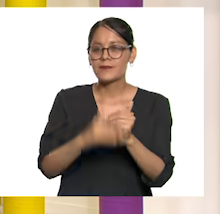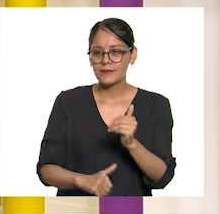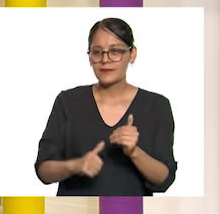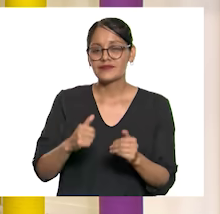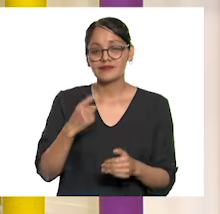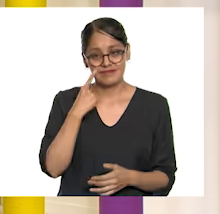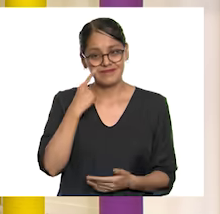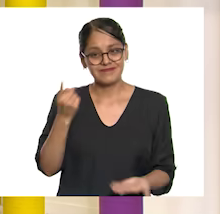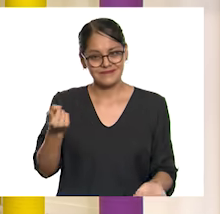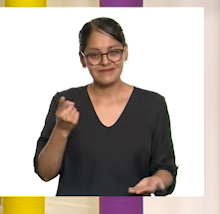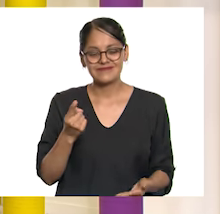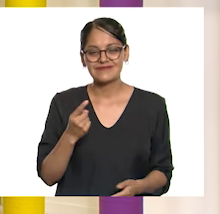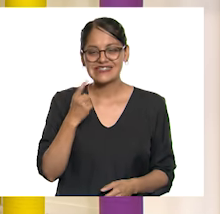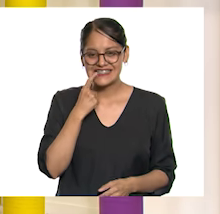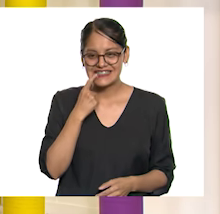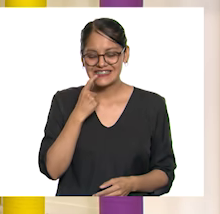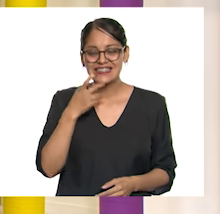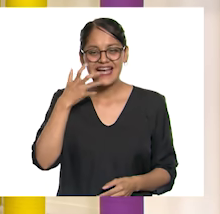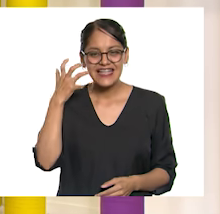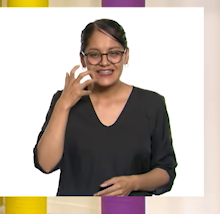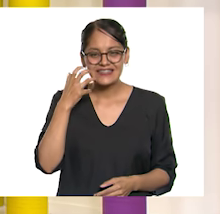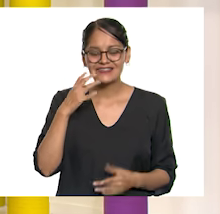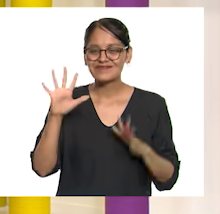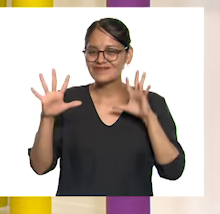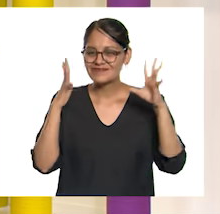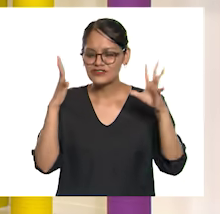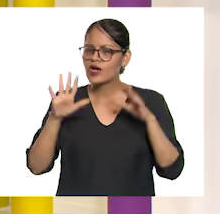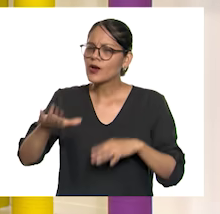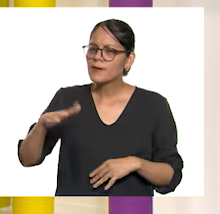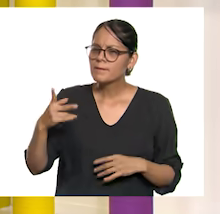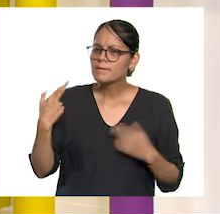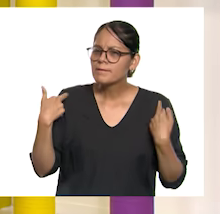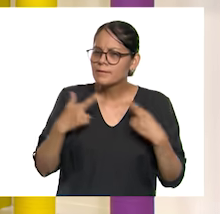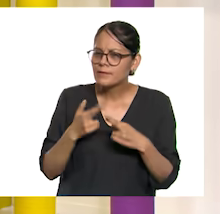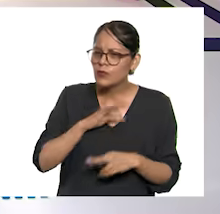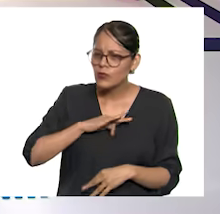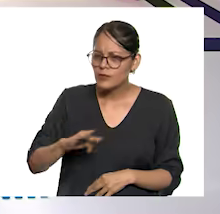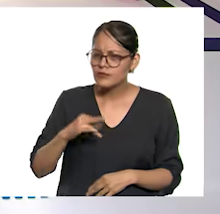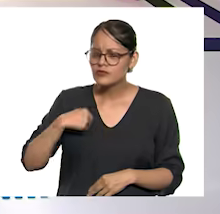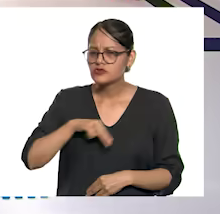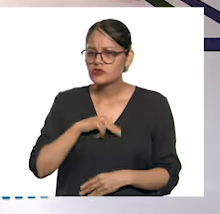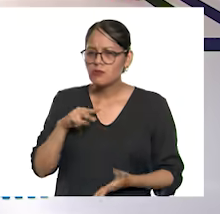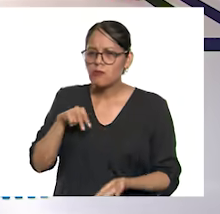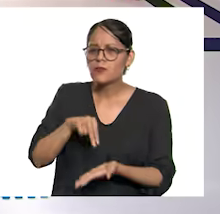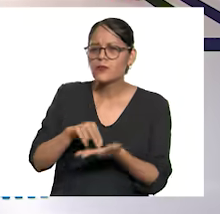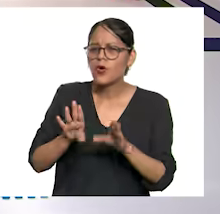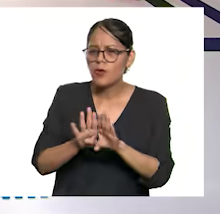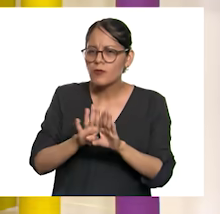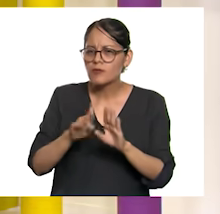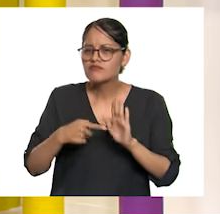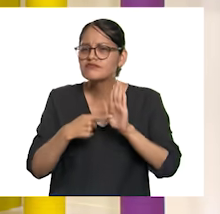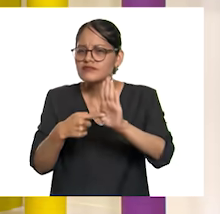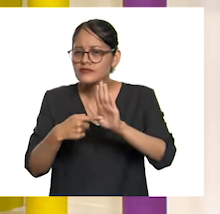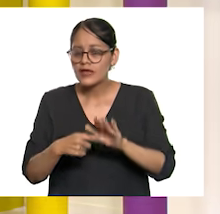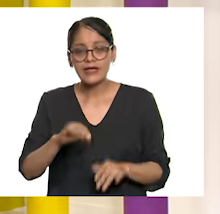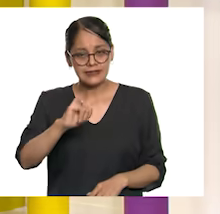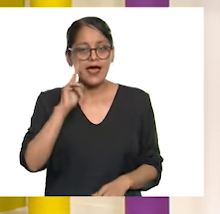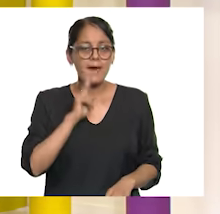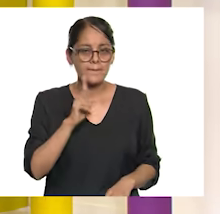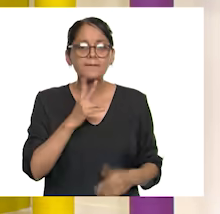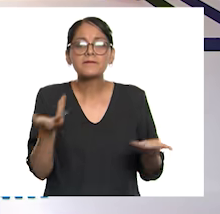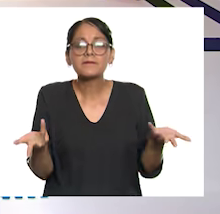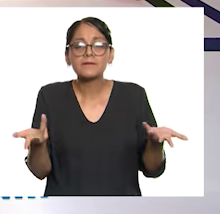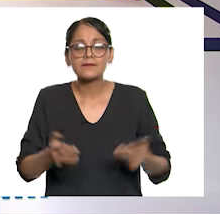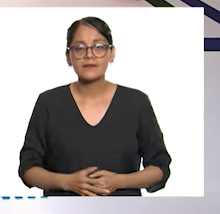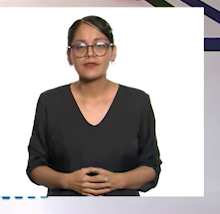gato tan astuto y va a ser muy interesante. Maestra, ¿podemos hacer ahorita una representación para darnos una idea? Ok. A ver, ¿qué vamos